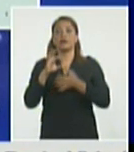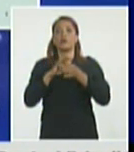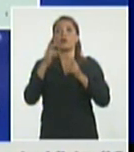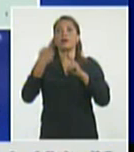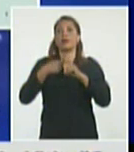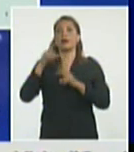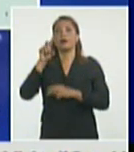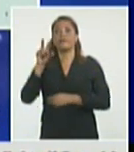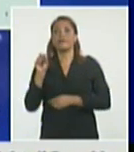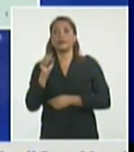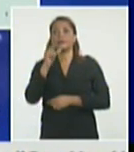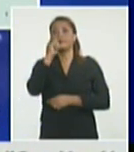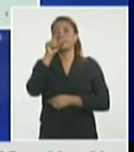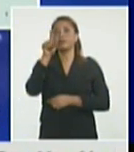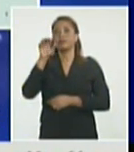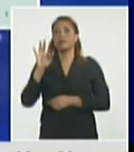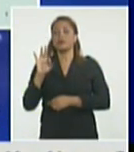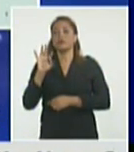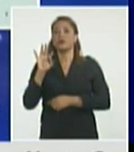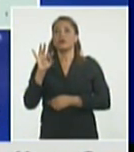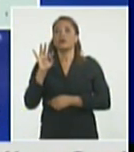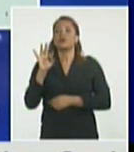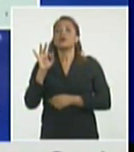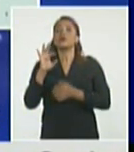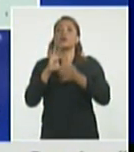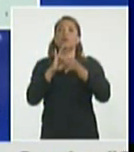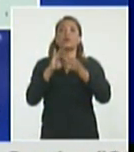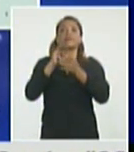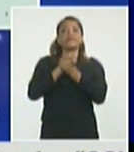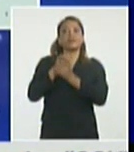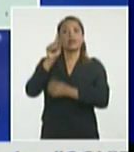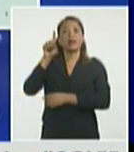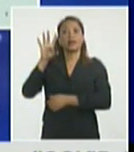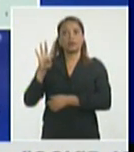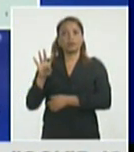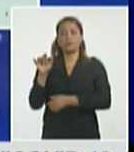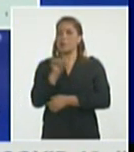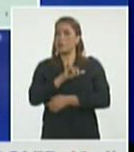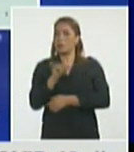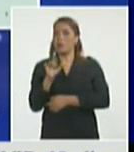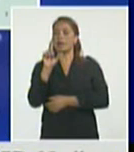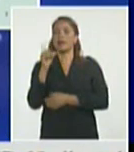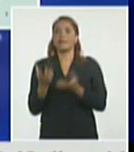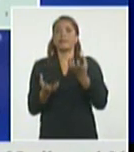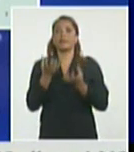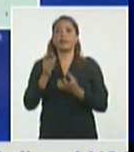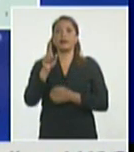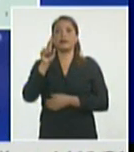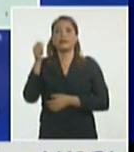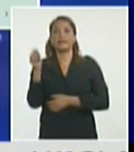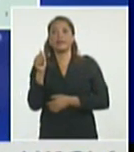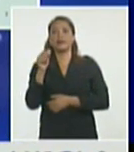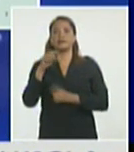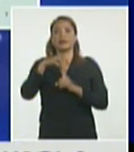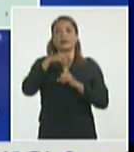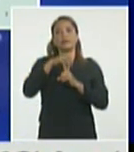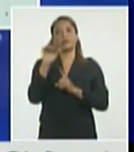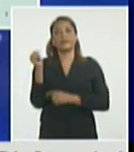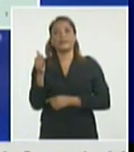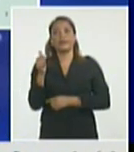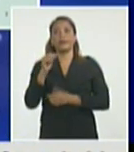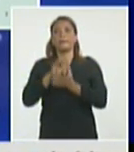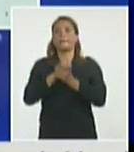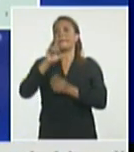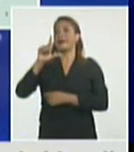Bauta 18 y Huila de Melena 14. Pero se diagnostica también en Candelaria y San Cristóbal 10 casos en cada uno,